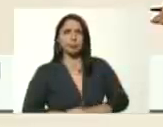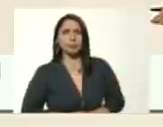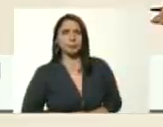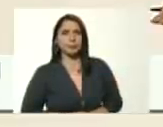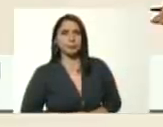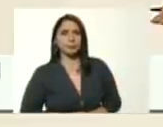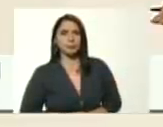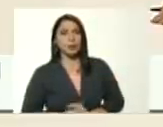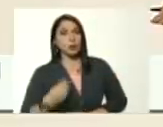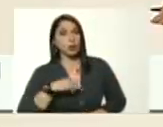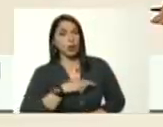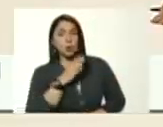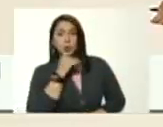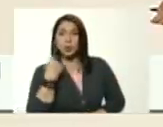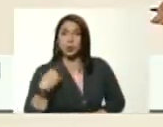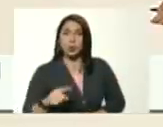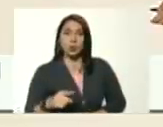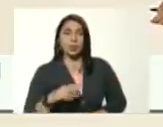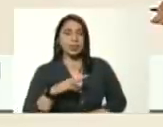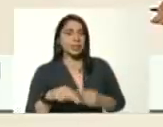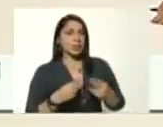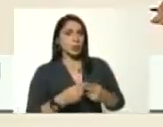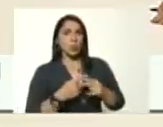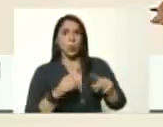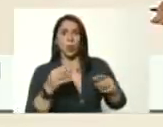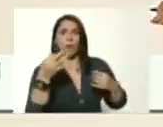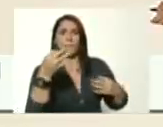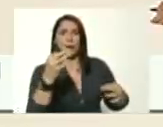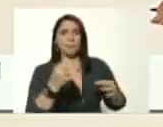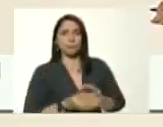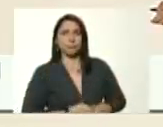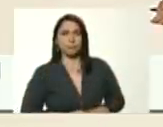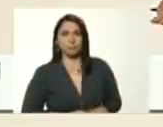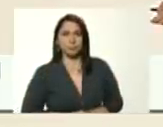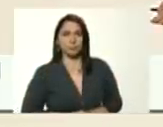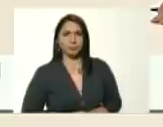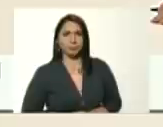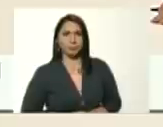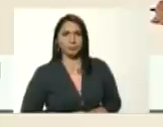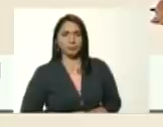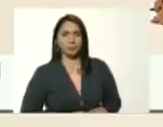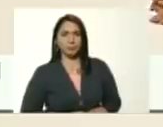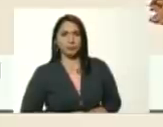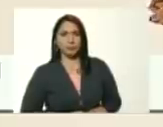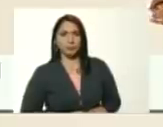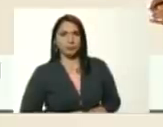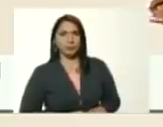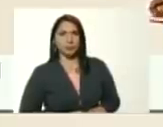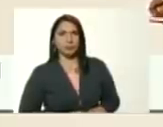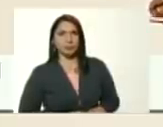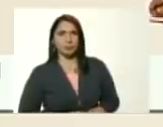y que nosotros no tengamos ningún otro papel que no sea el de ese dios es el de la mitología